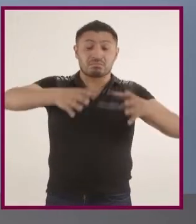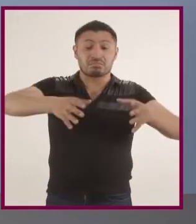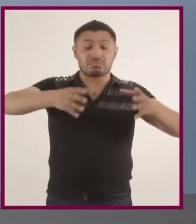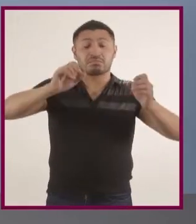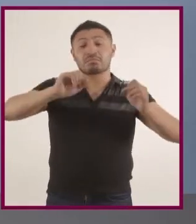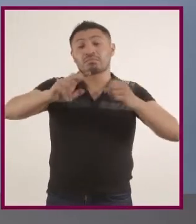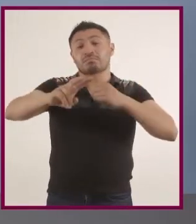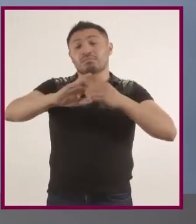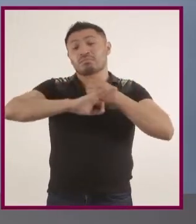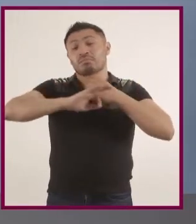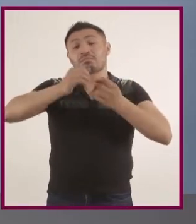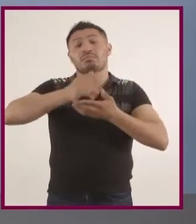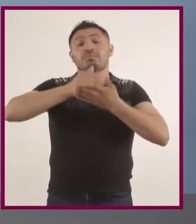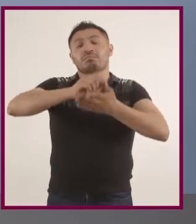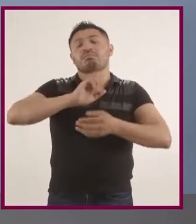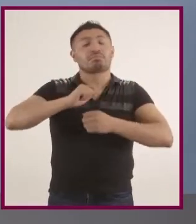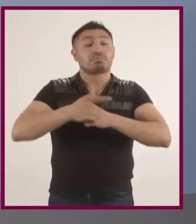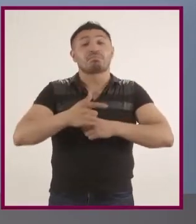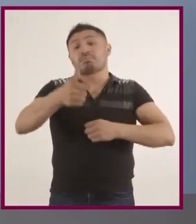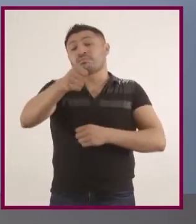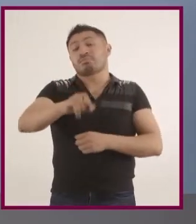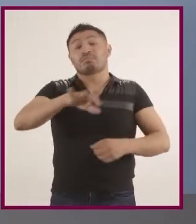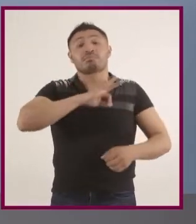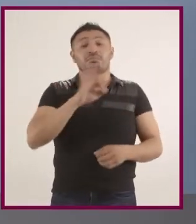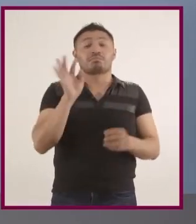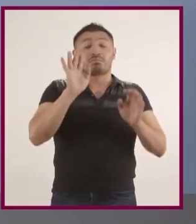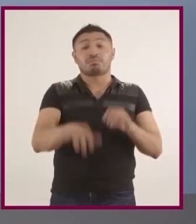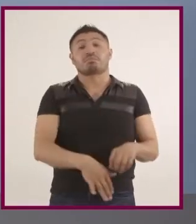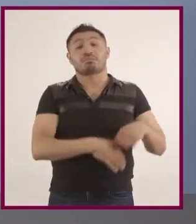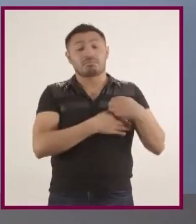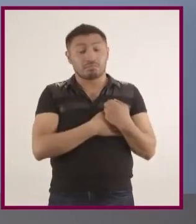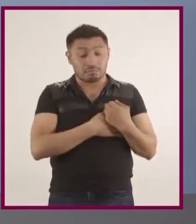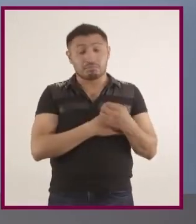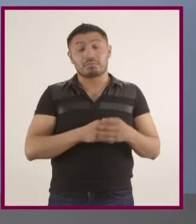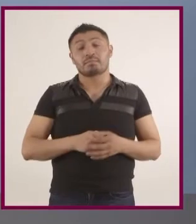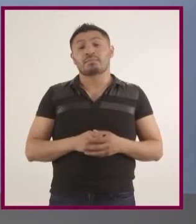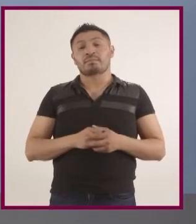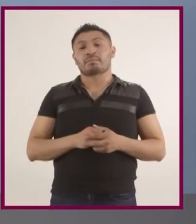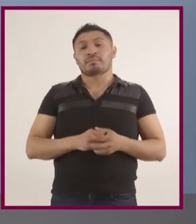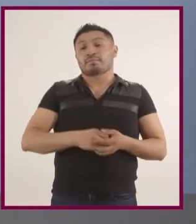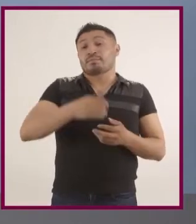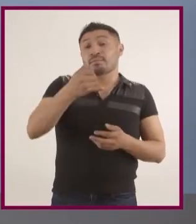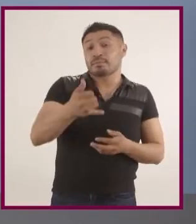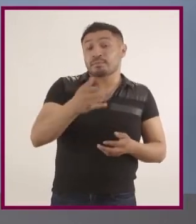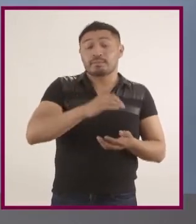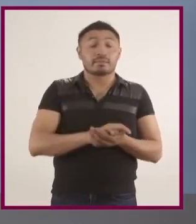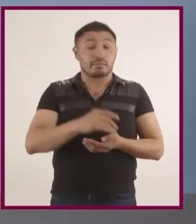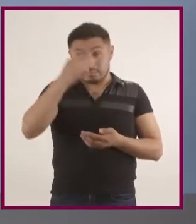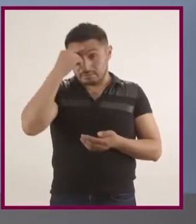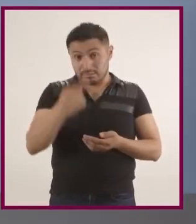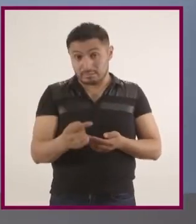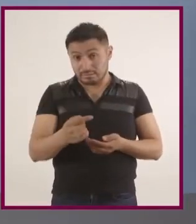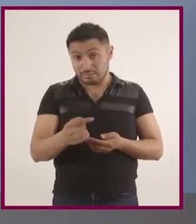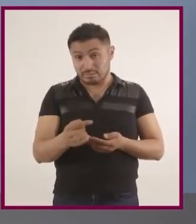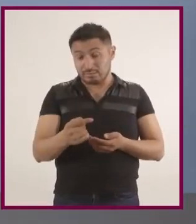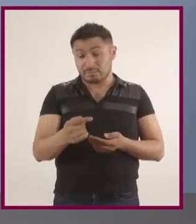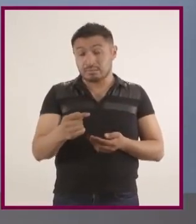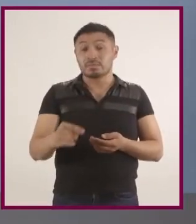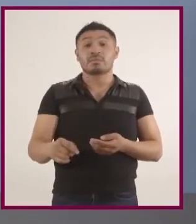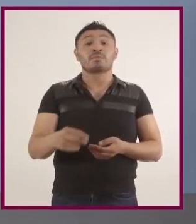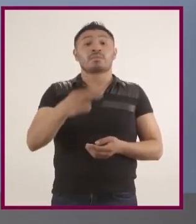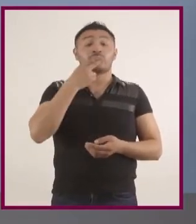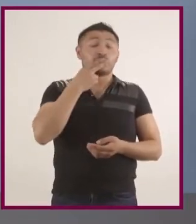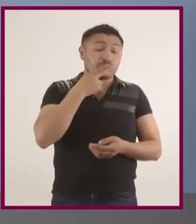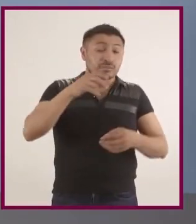ayuda de una taza y así lo podemos almacenar y para ahora sí para